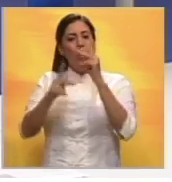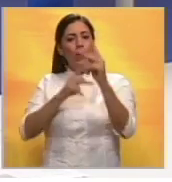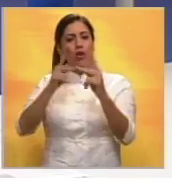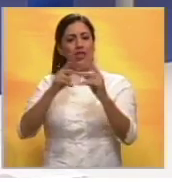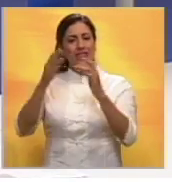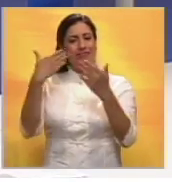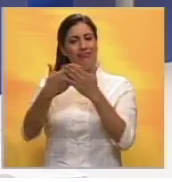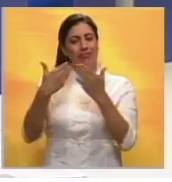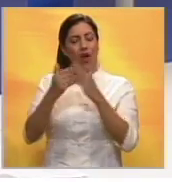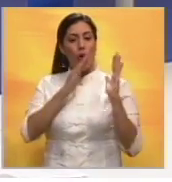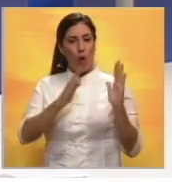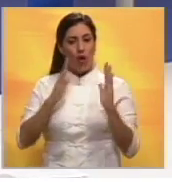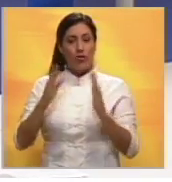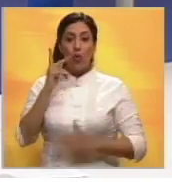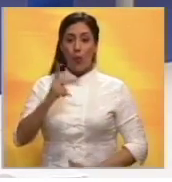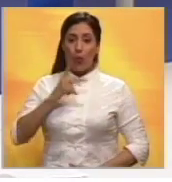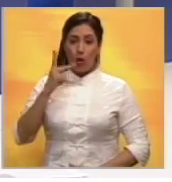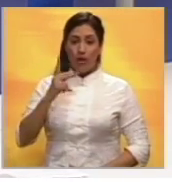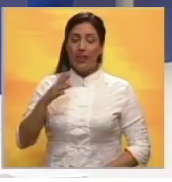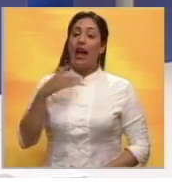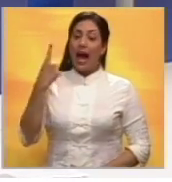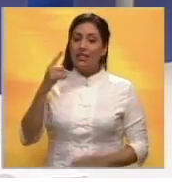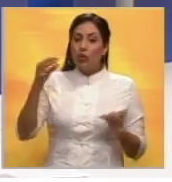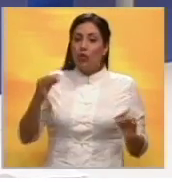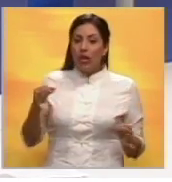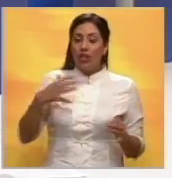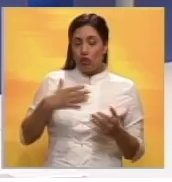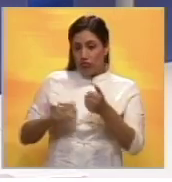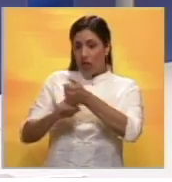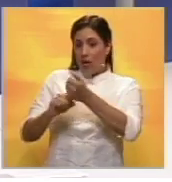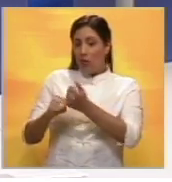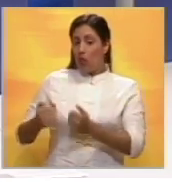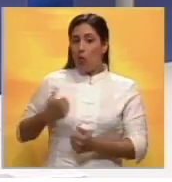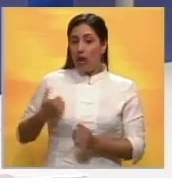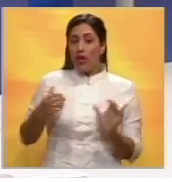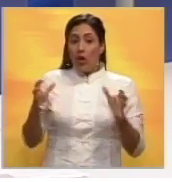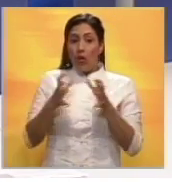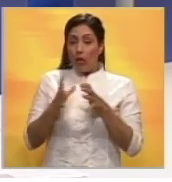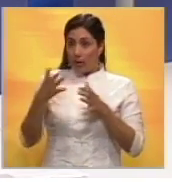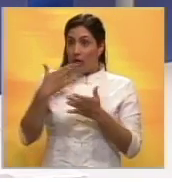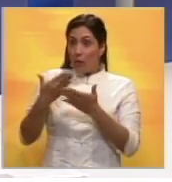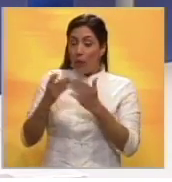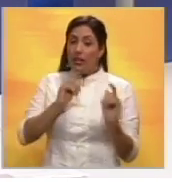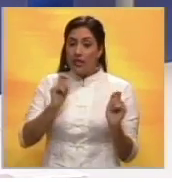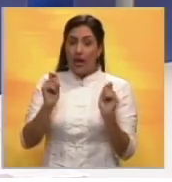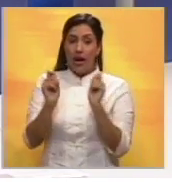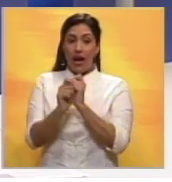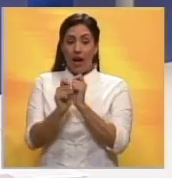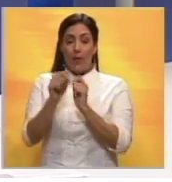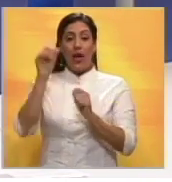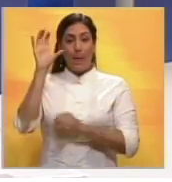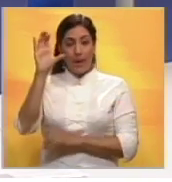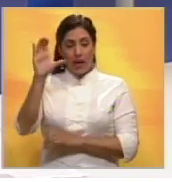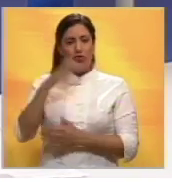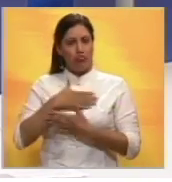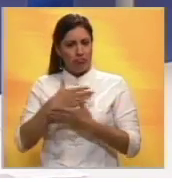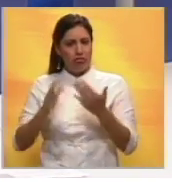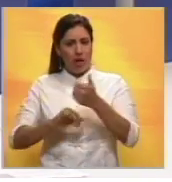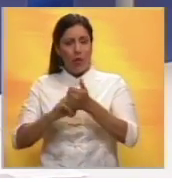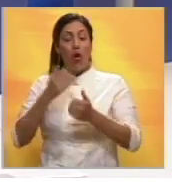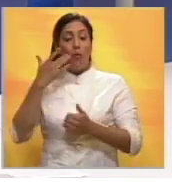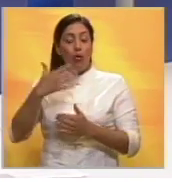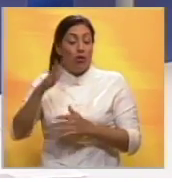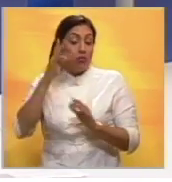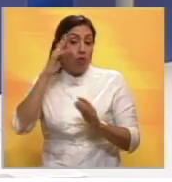de validación de las organizaciones políticas y asegura que respaldará cualquier partido que plantee un cambio en el país ante unas posibles